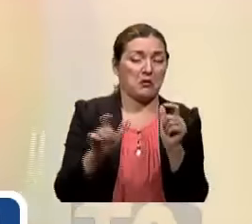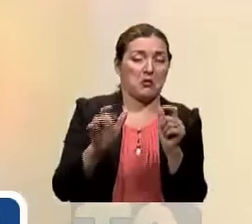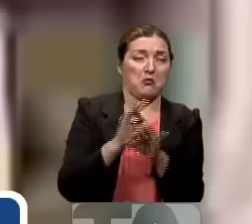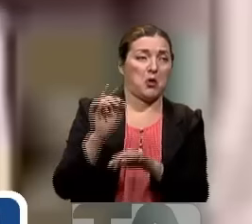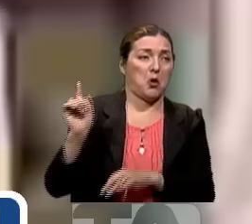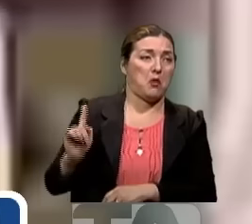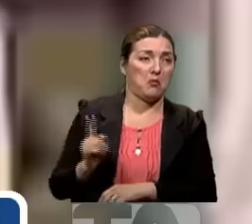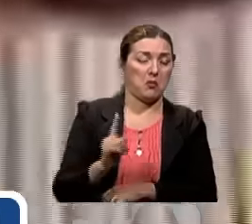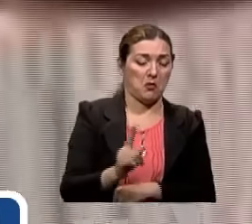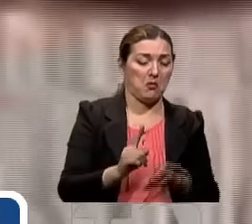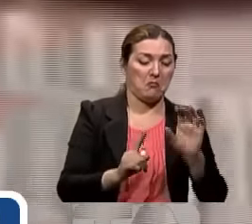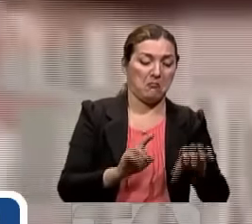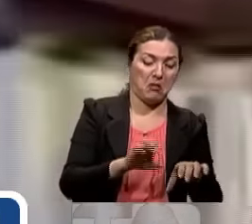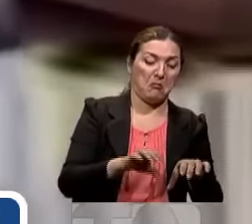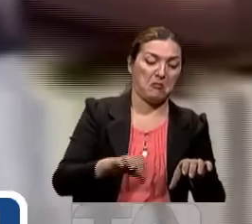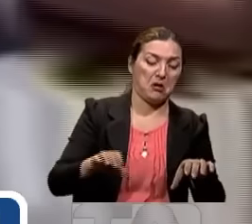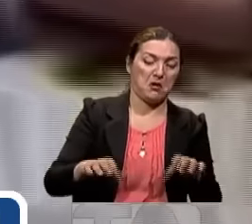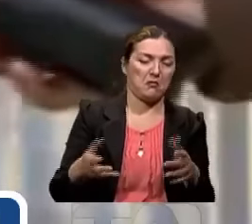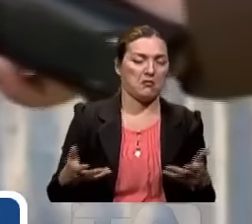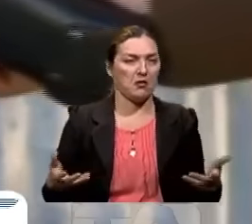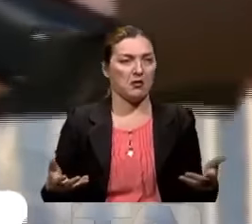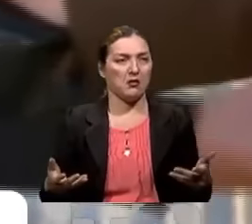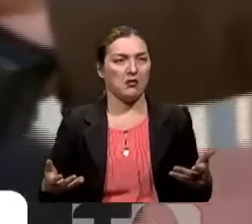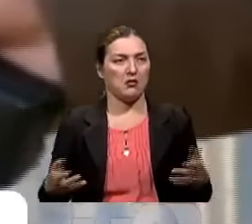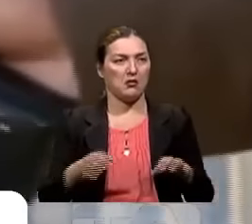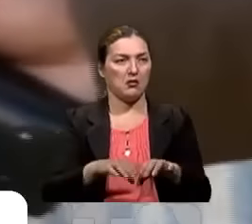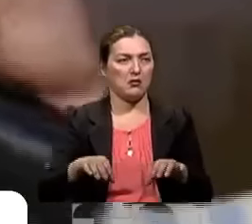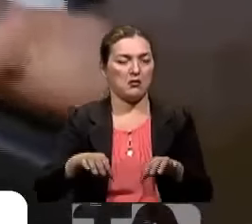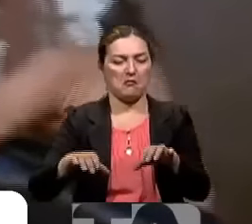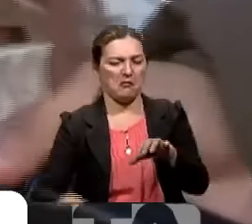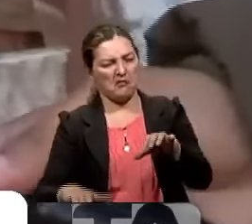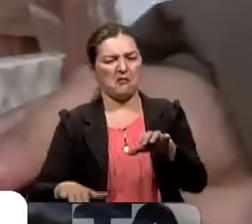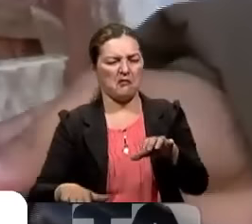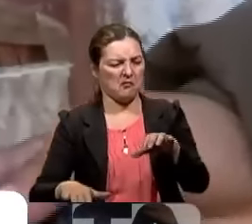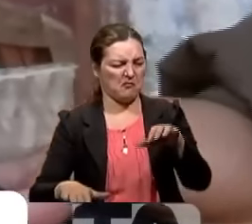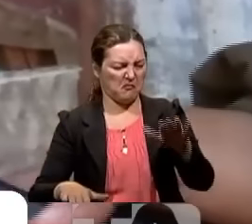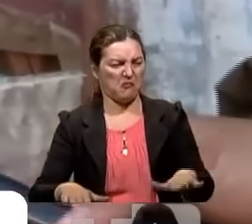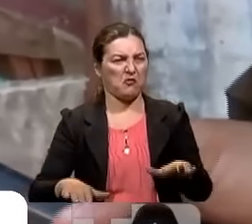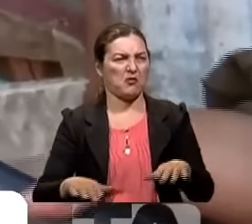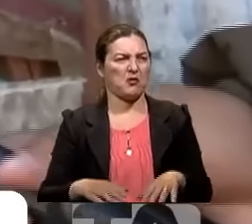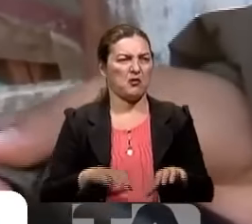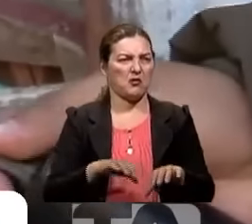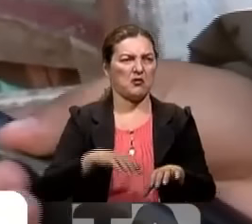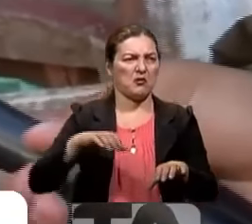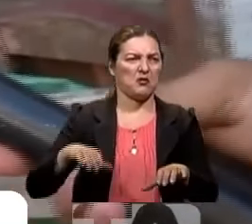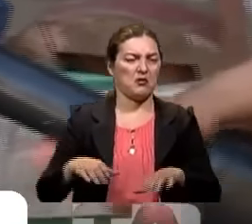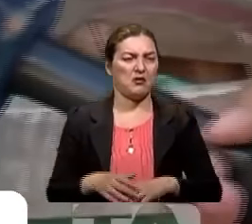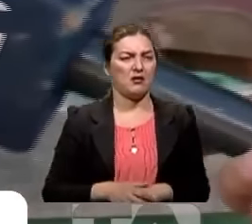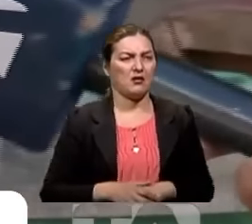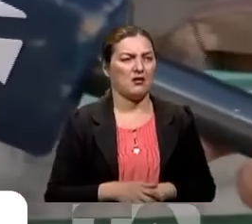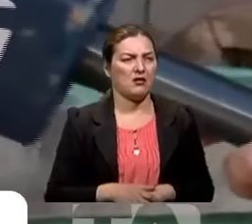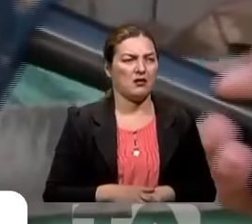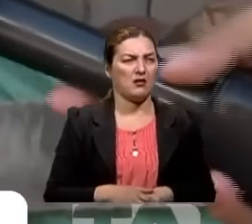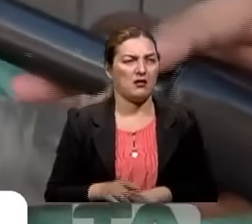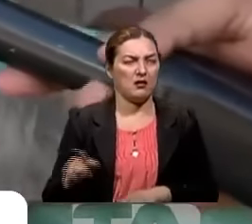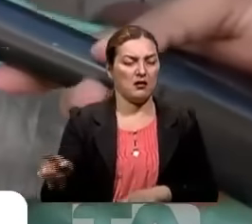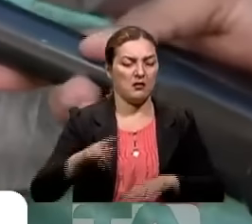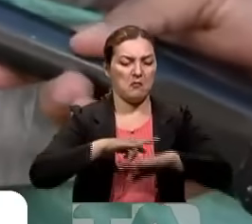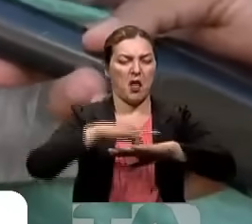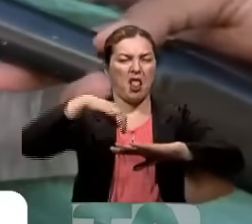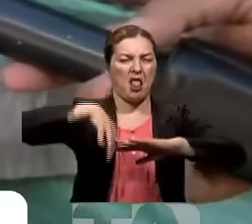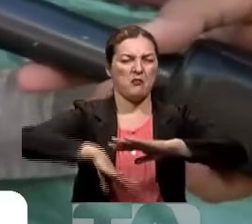función desempeña ahí, no es capaz de ver que el resto está ahí hundido, este pedazo también, acá también la alcantarilla,